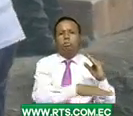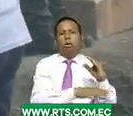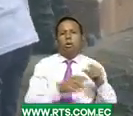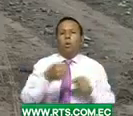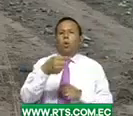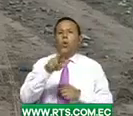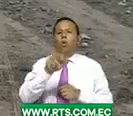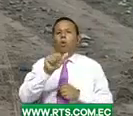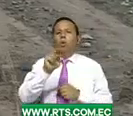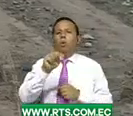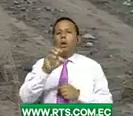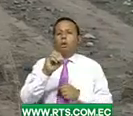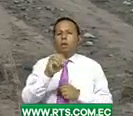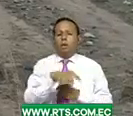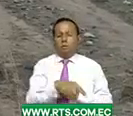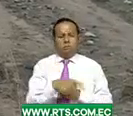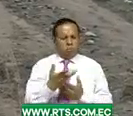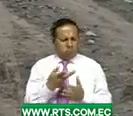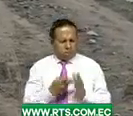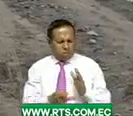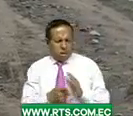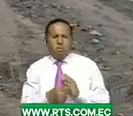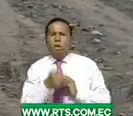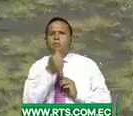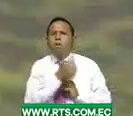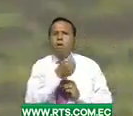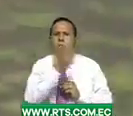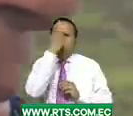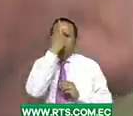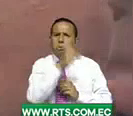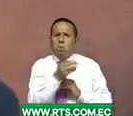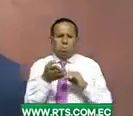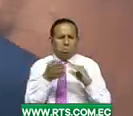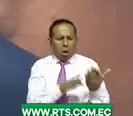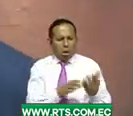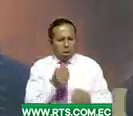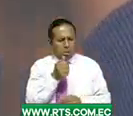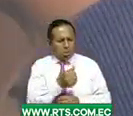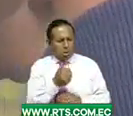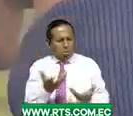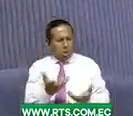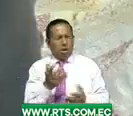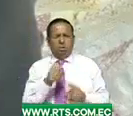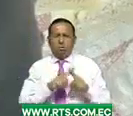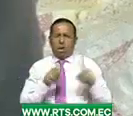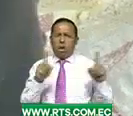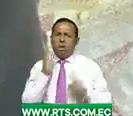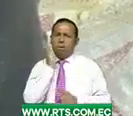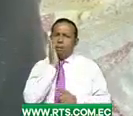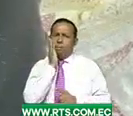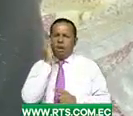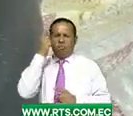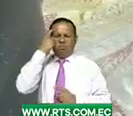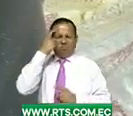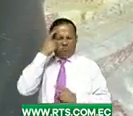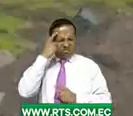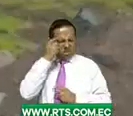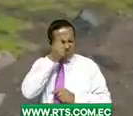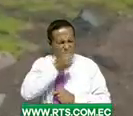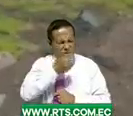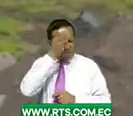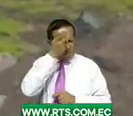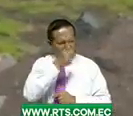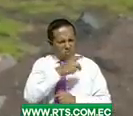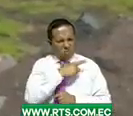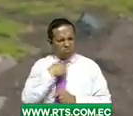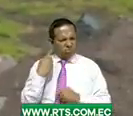Guano, donde se presume se habría quitado la vida, aunque la madre piensa que su hija no pudo autoeliminarse.